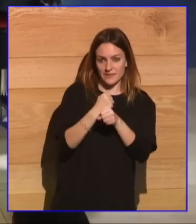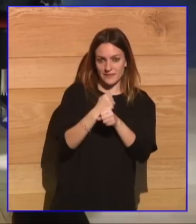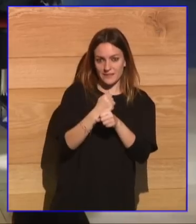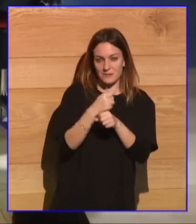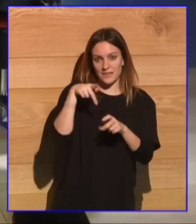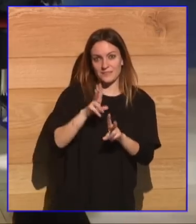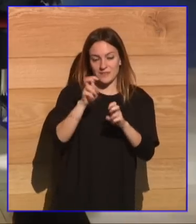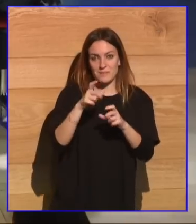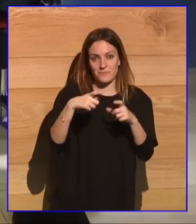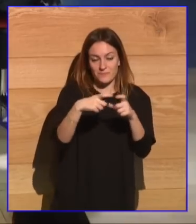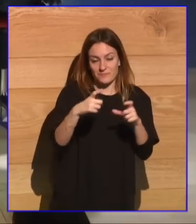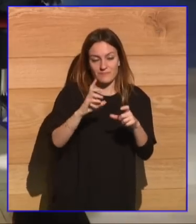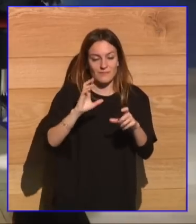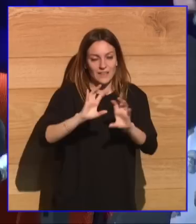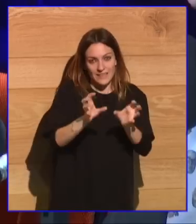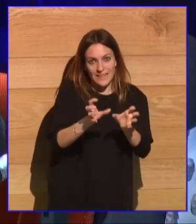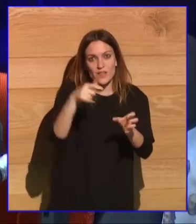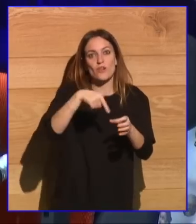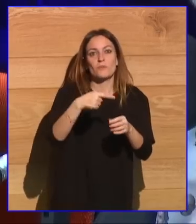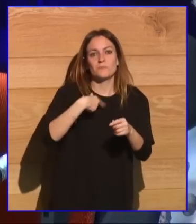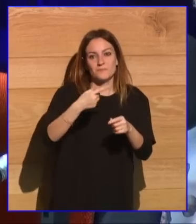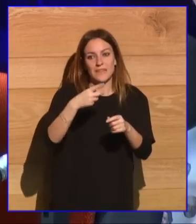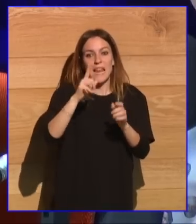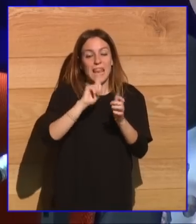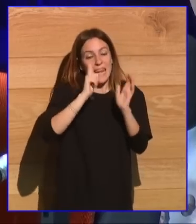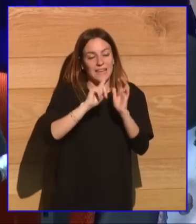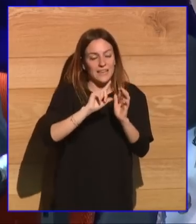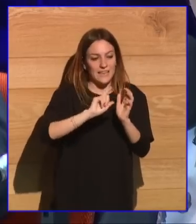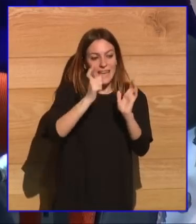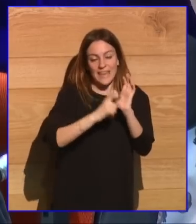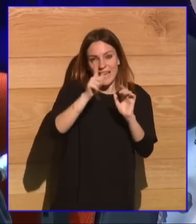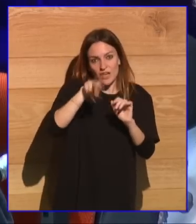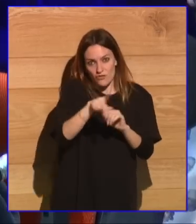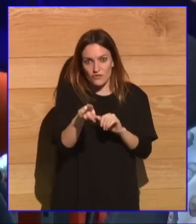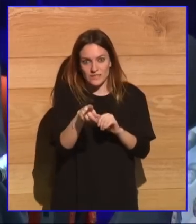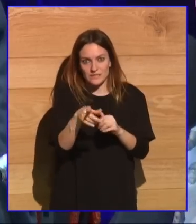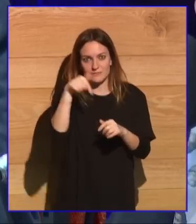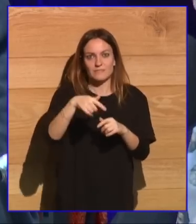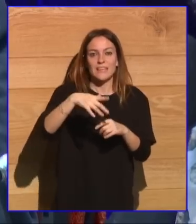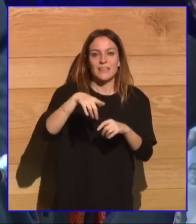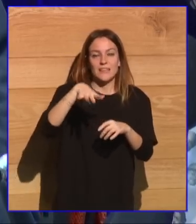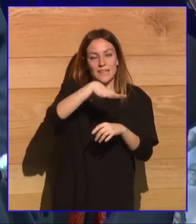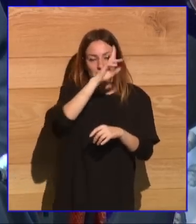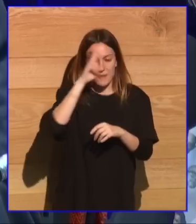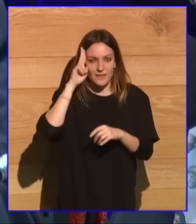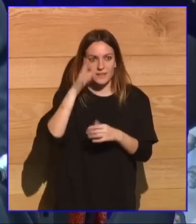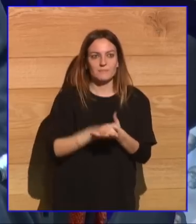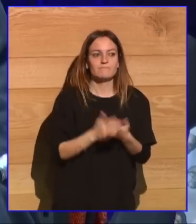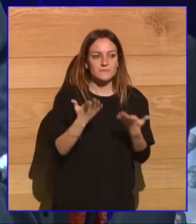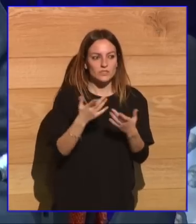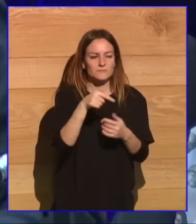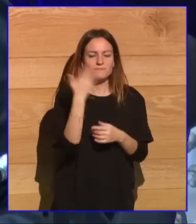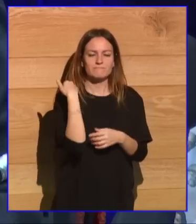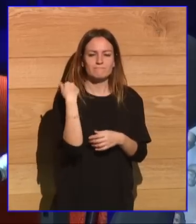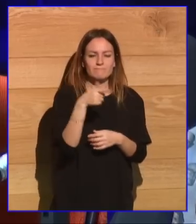piratas en el Rastro de Madrid Sí. y una de mis hits que vendí fue The Wall, el disco de Pink The Floyd. Wall. Se vendió muchísimo, ¿eh? ¿Cuánto